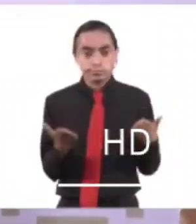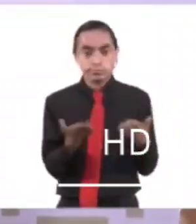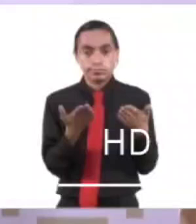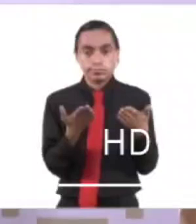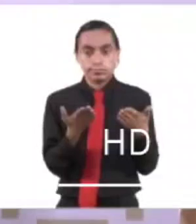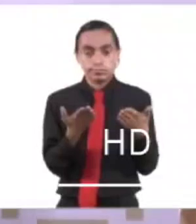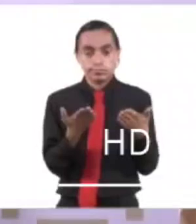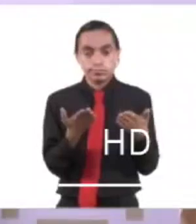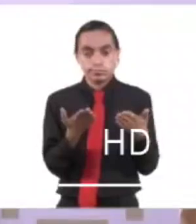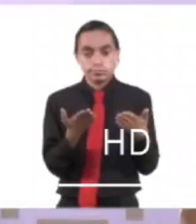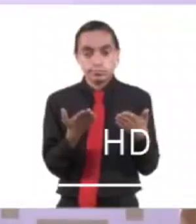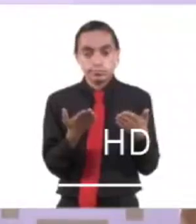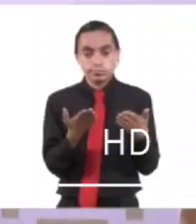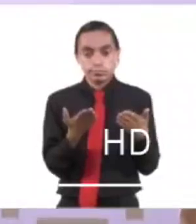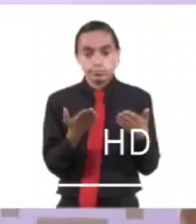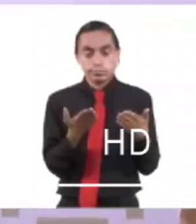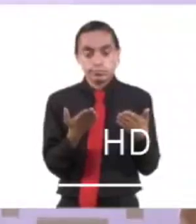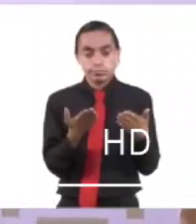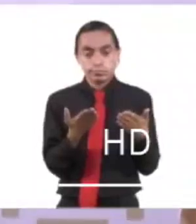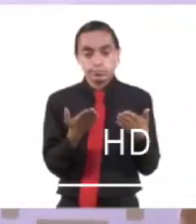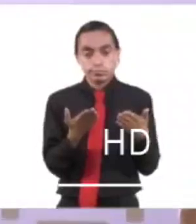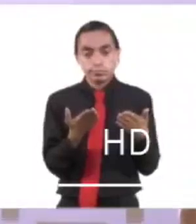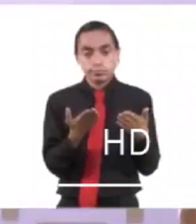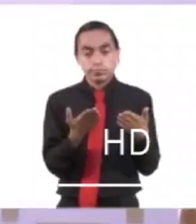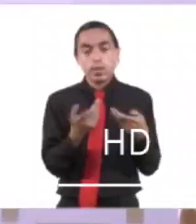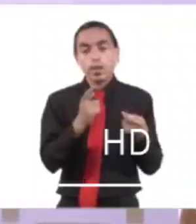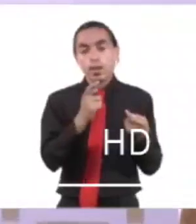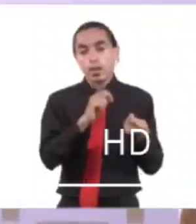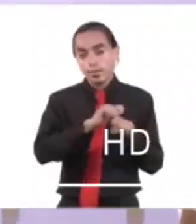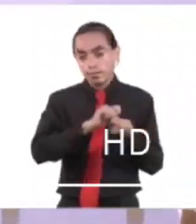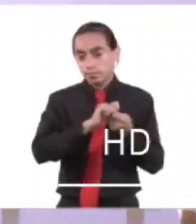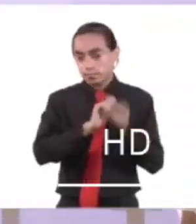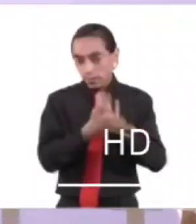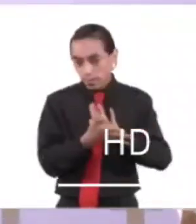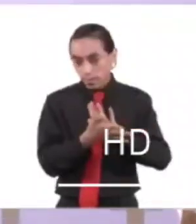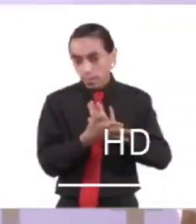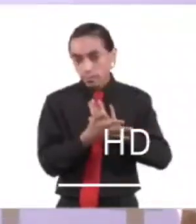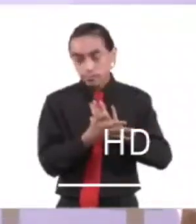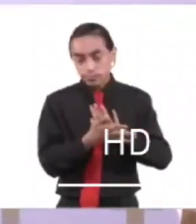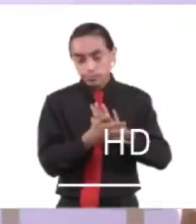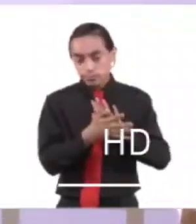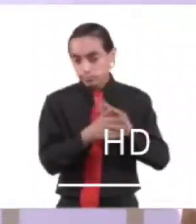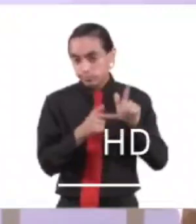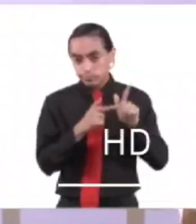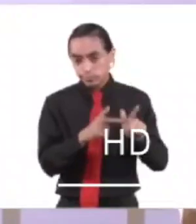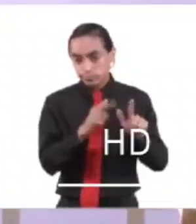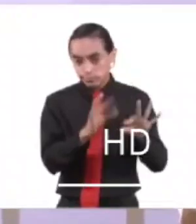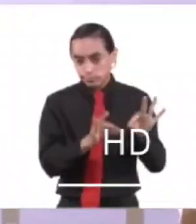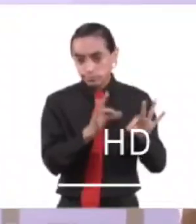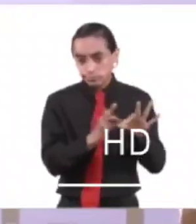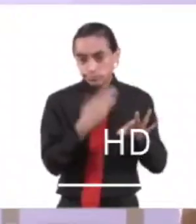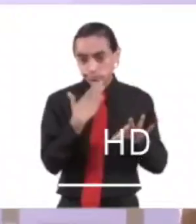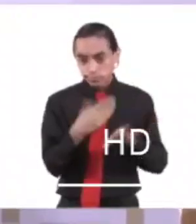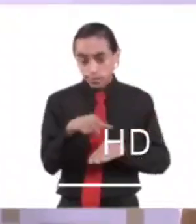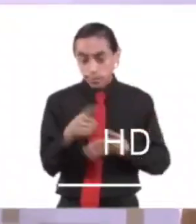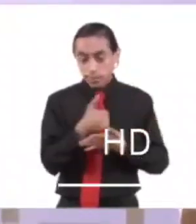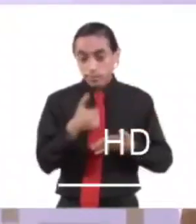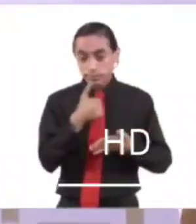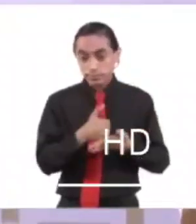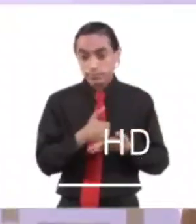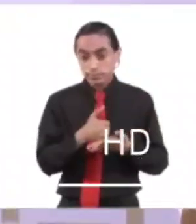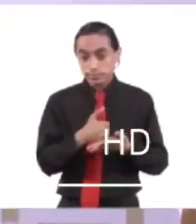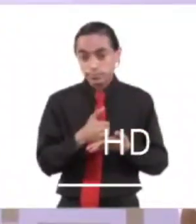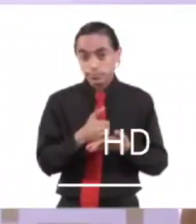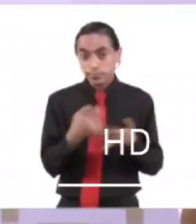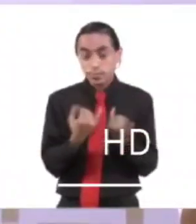a concretar y avanzar en la transformación de este país y de esta ciudad, que